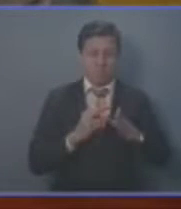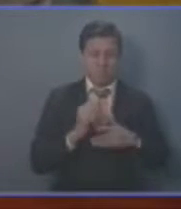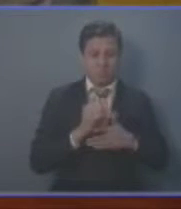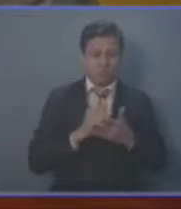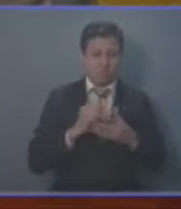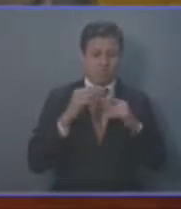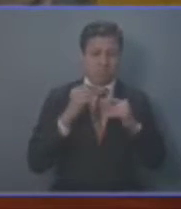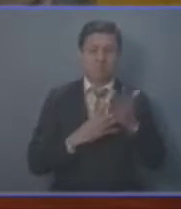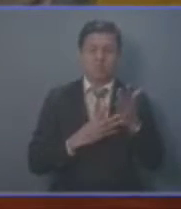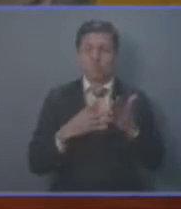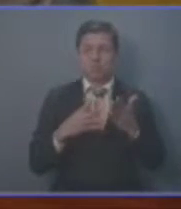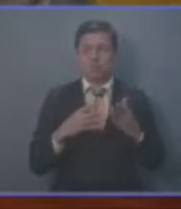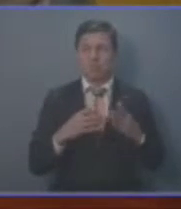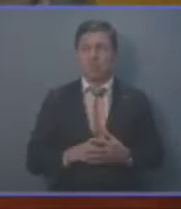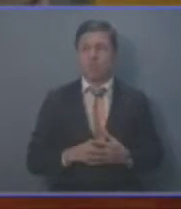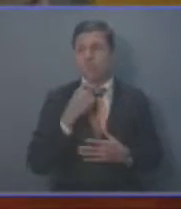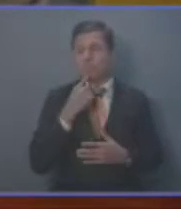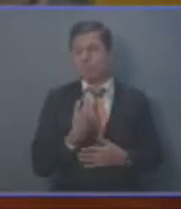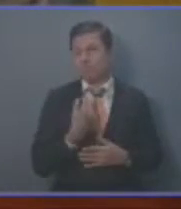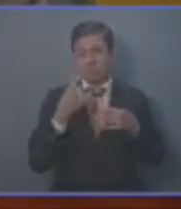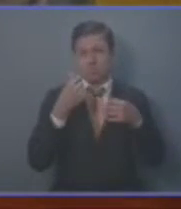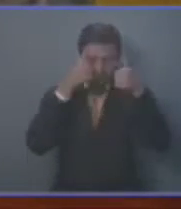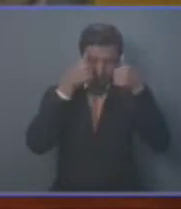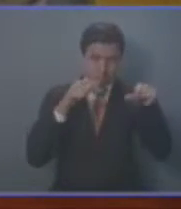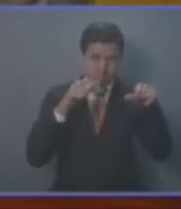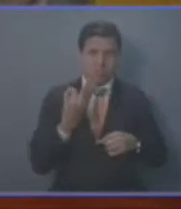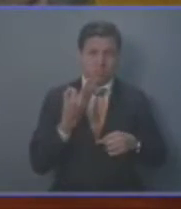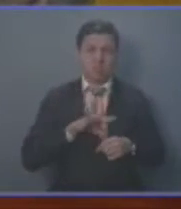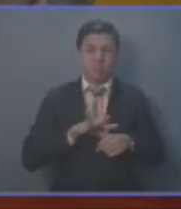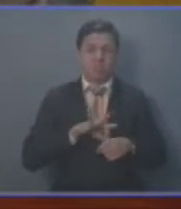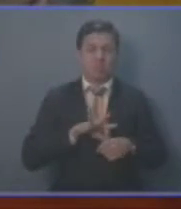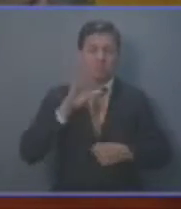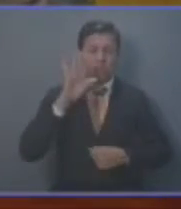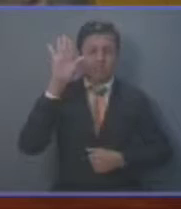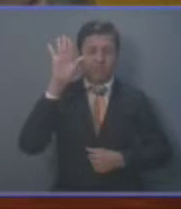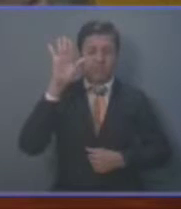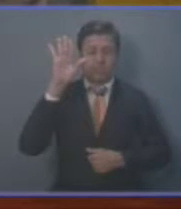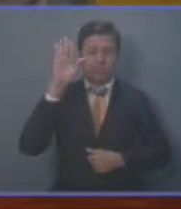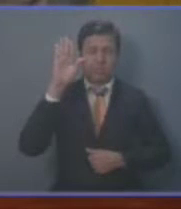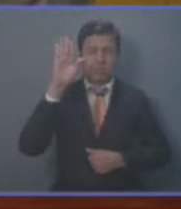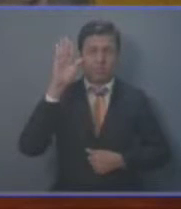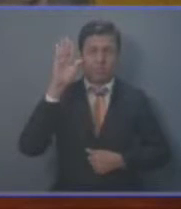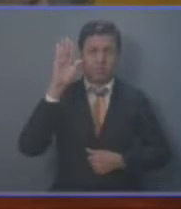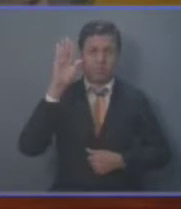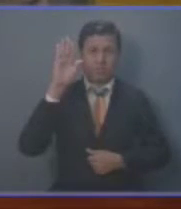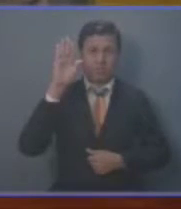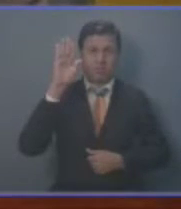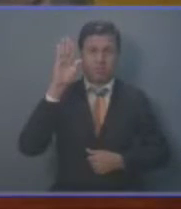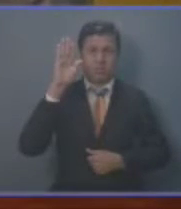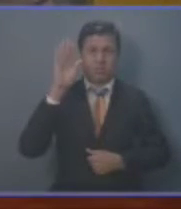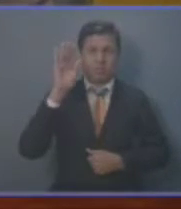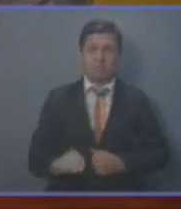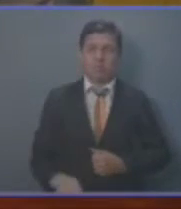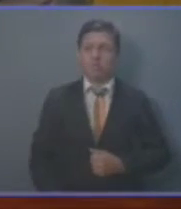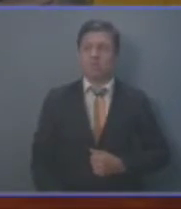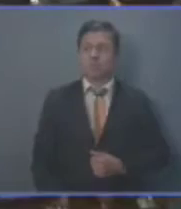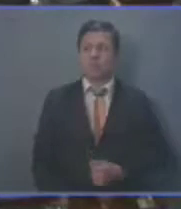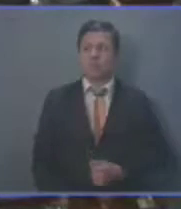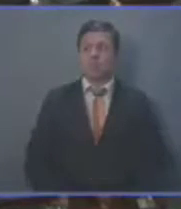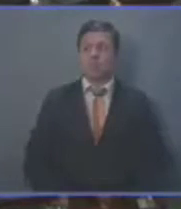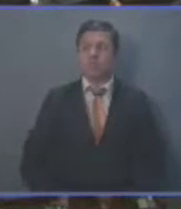de Hacienda y especial del presupuesto que ha sido leído. Los que estén de acuerdo, favor indicarlo con su